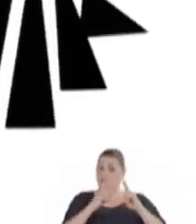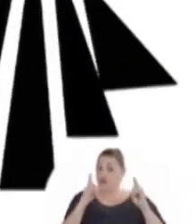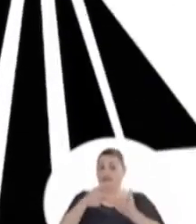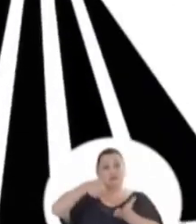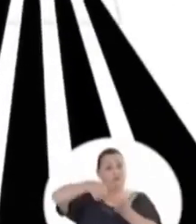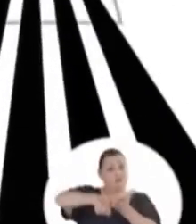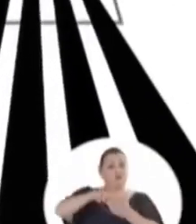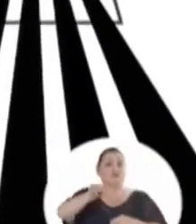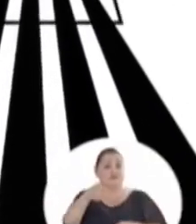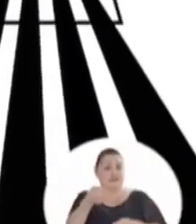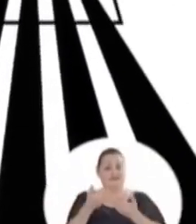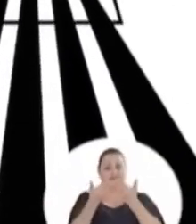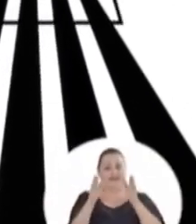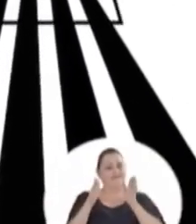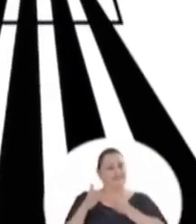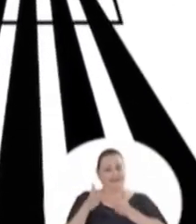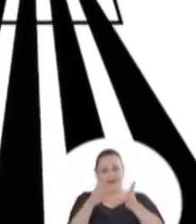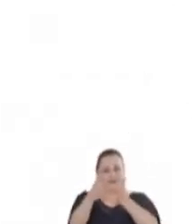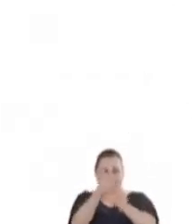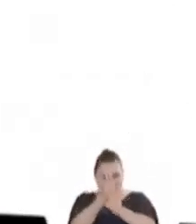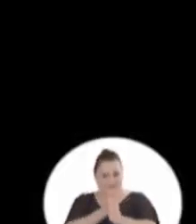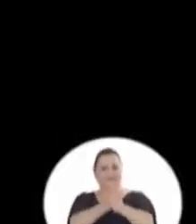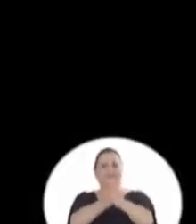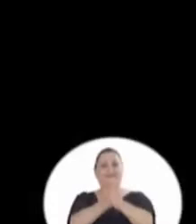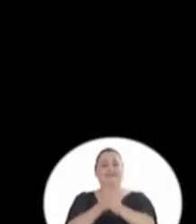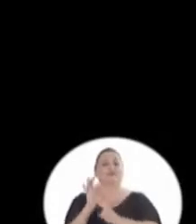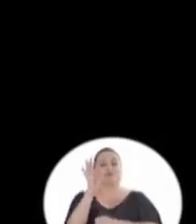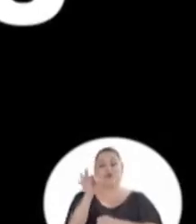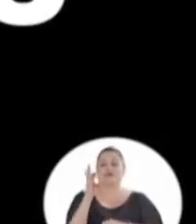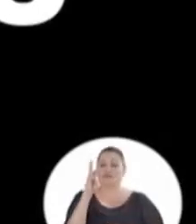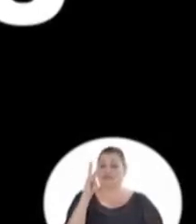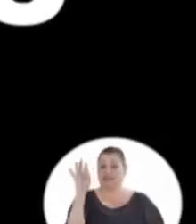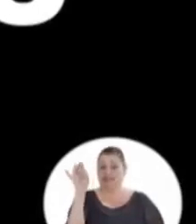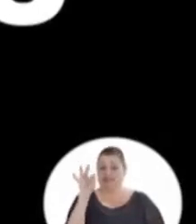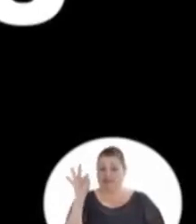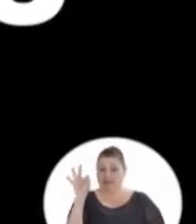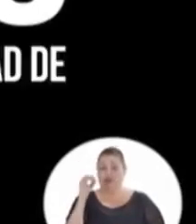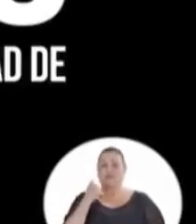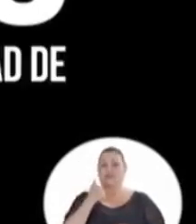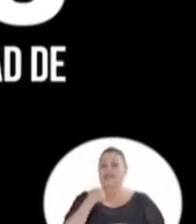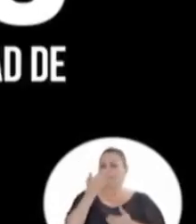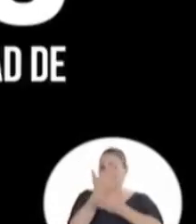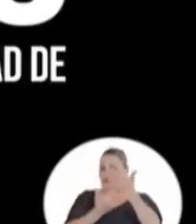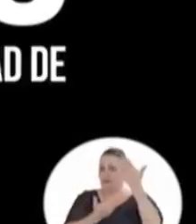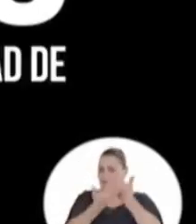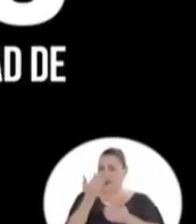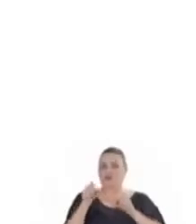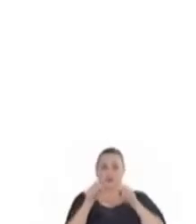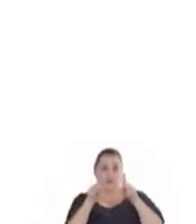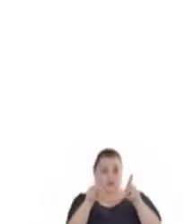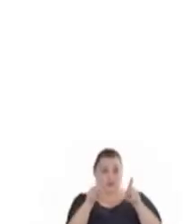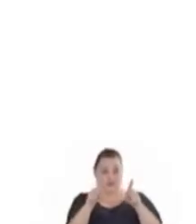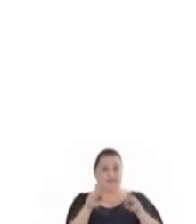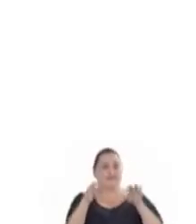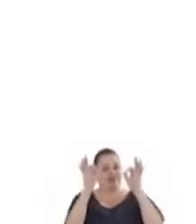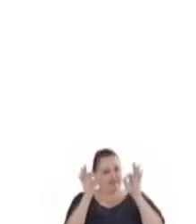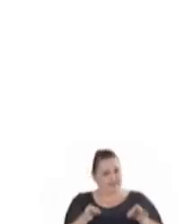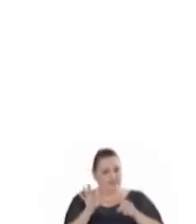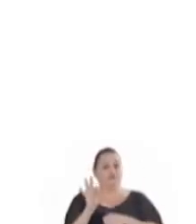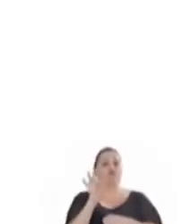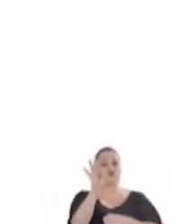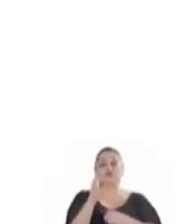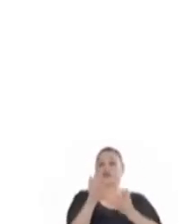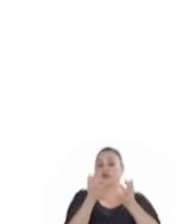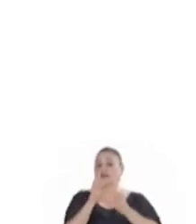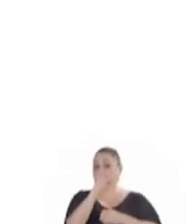que abre caminos para seguir adelante. Y el próximo 6 de febrero tendremos en nuestras manos la oportunidad de decidir el futuro que queremos para